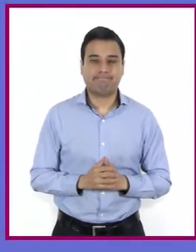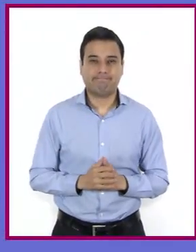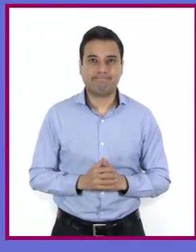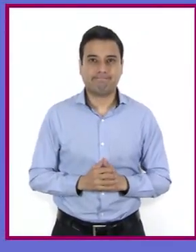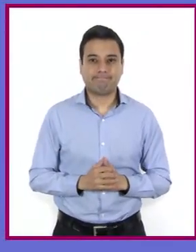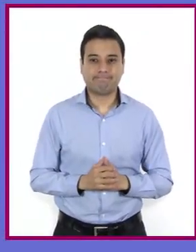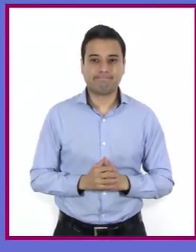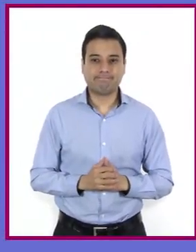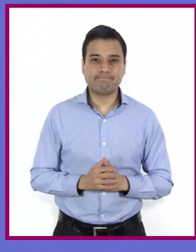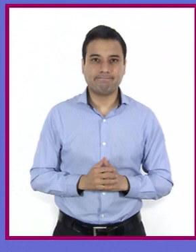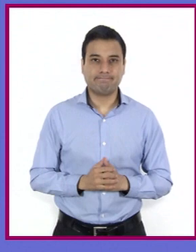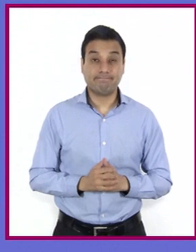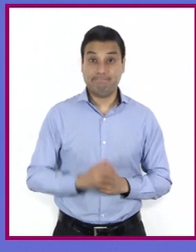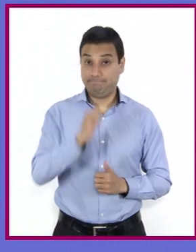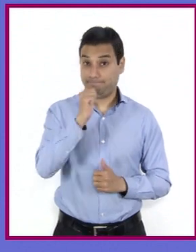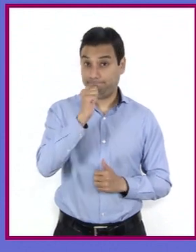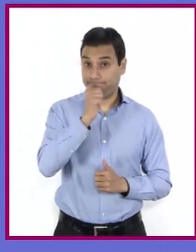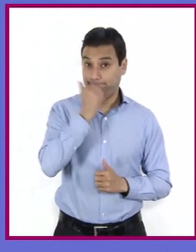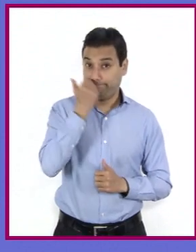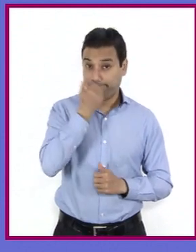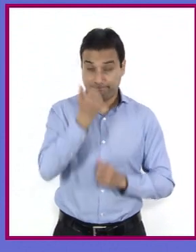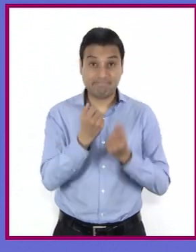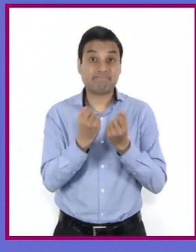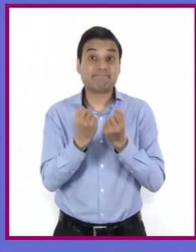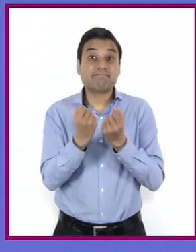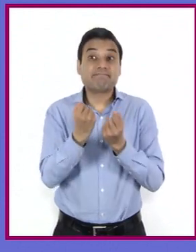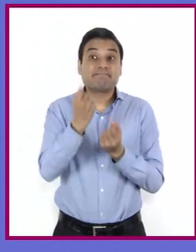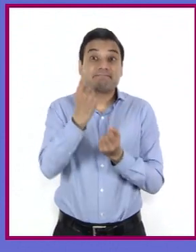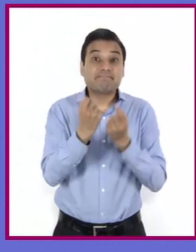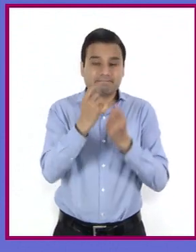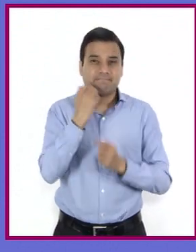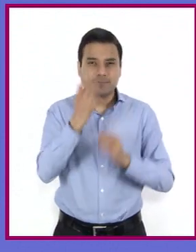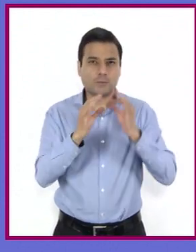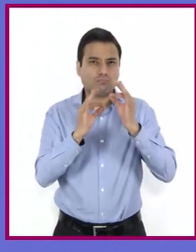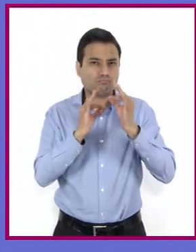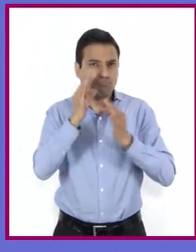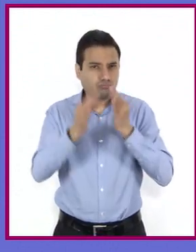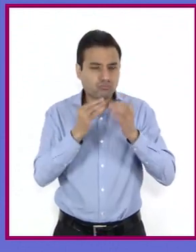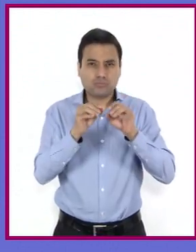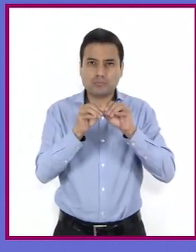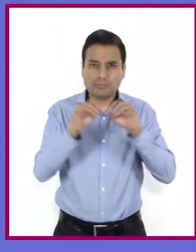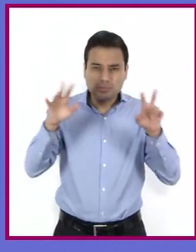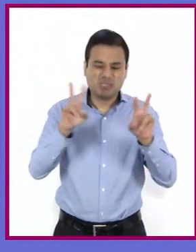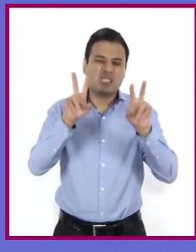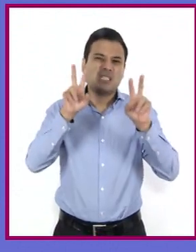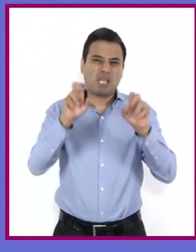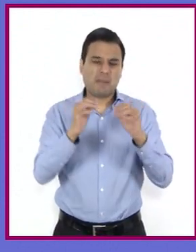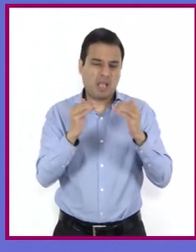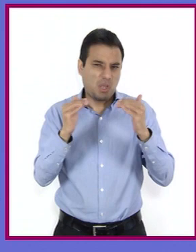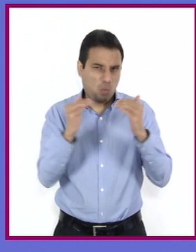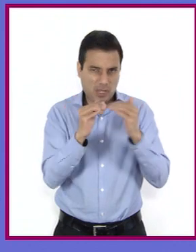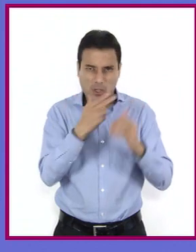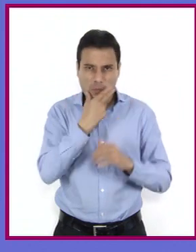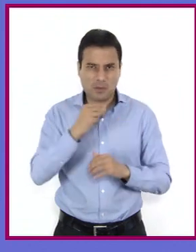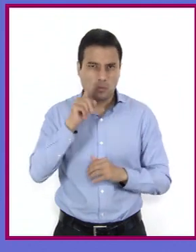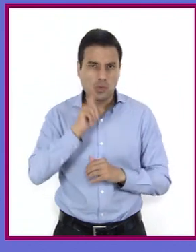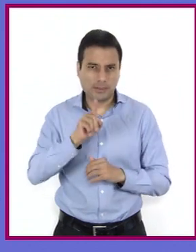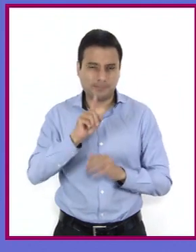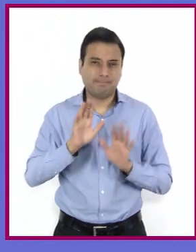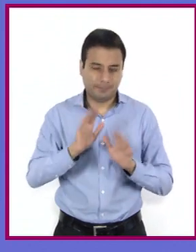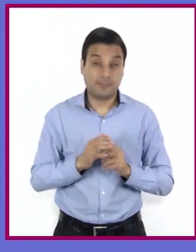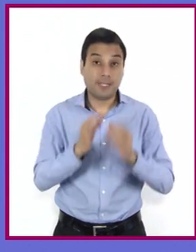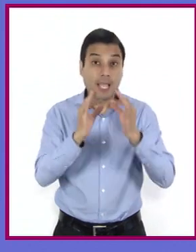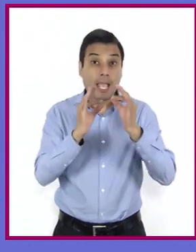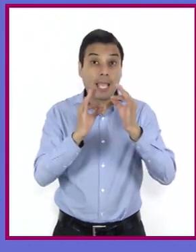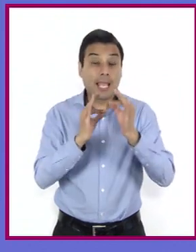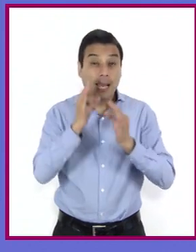Algunas de las alumnas propusieron realizar una campaña a favor de la igualdad entre hombres y mujeres, pero para toda la